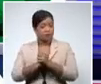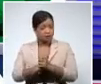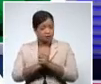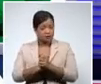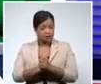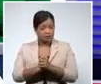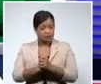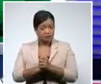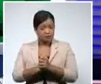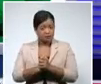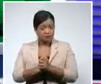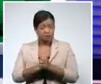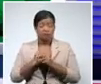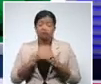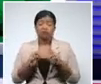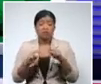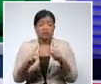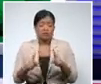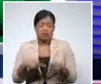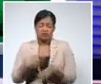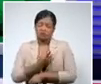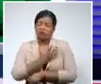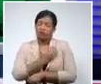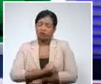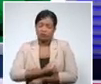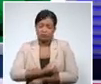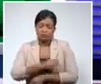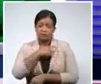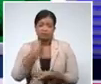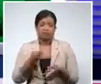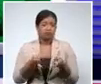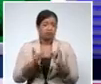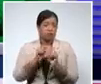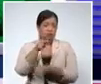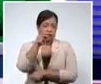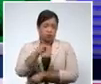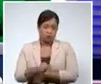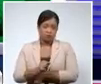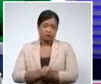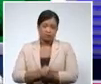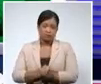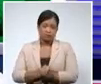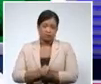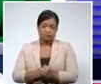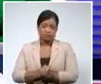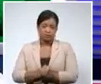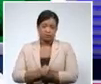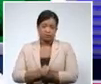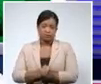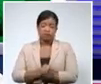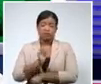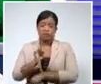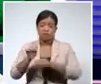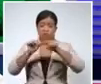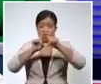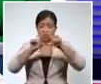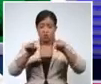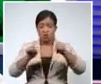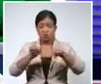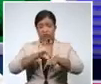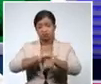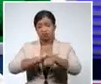y nuevamente lamentamos mucho el fallecimiento de estas personas en nuestro país con COVID-19.